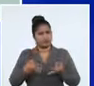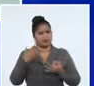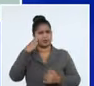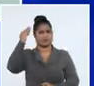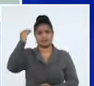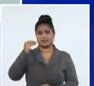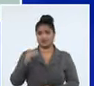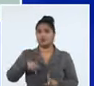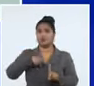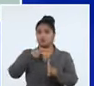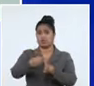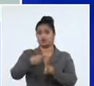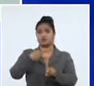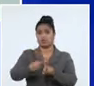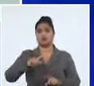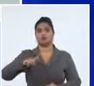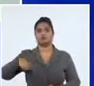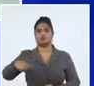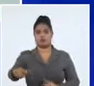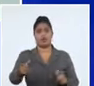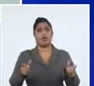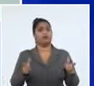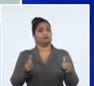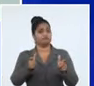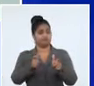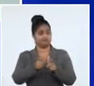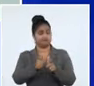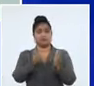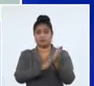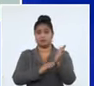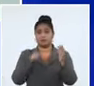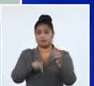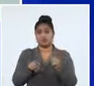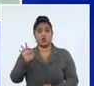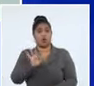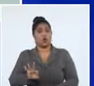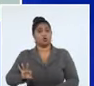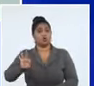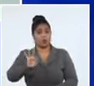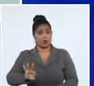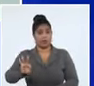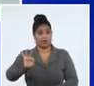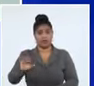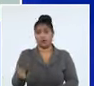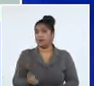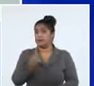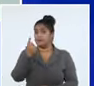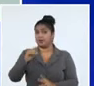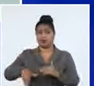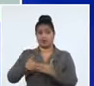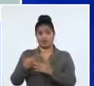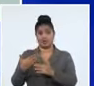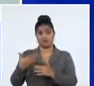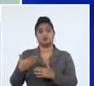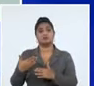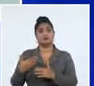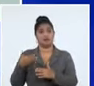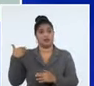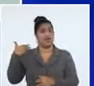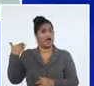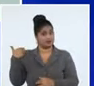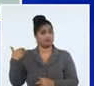parece avisorar que octubre va a ser un mes con una disminución tanto en el número de casos como en el